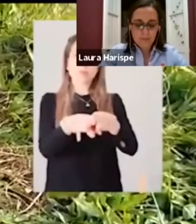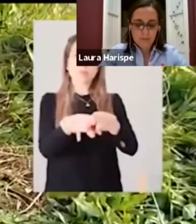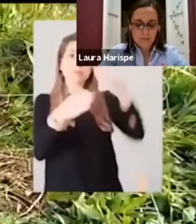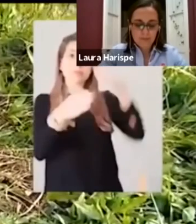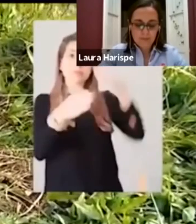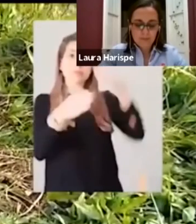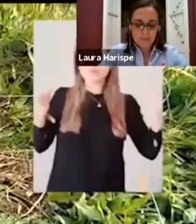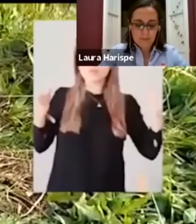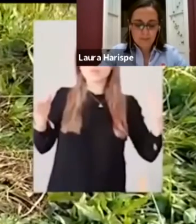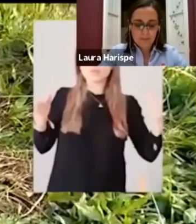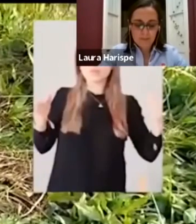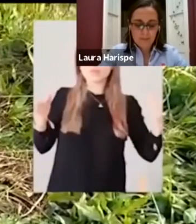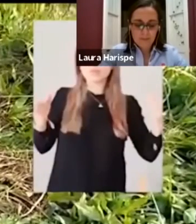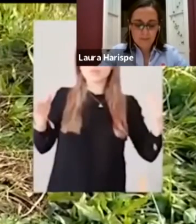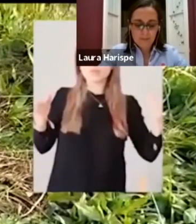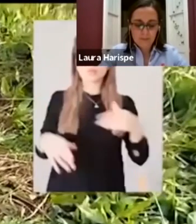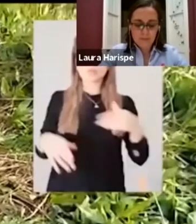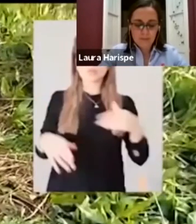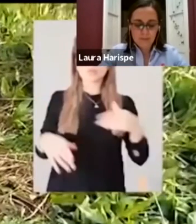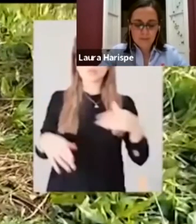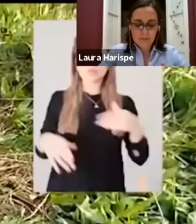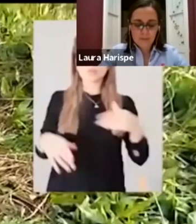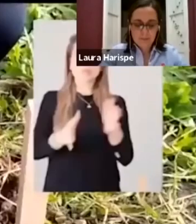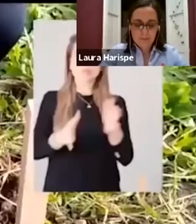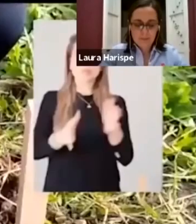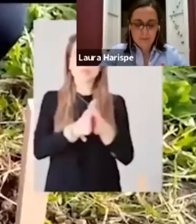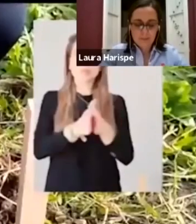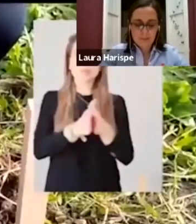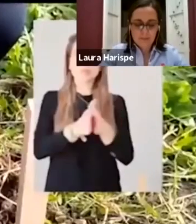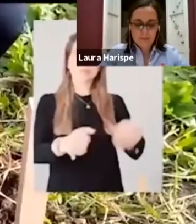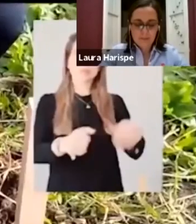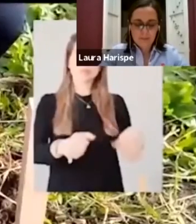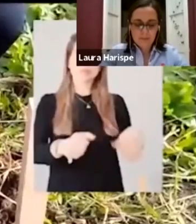Seguimos trabajando de este modo todo el largo y ancho del cantero.